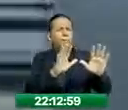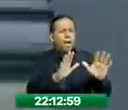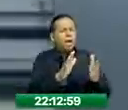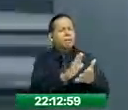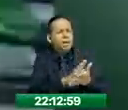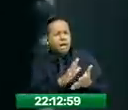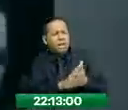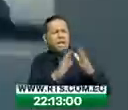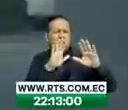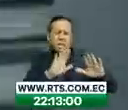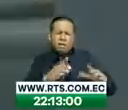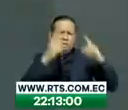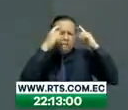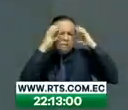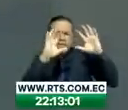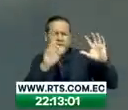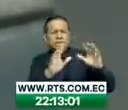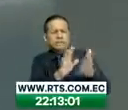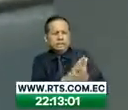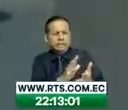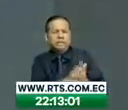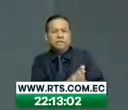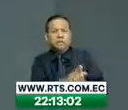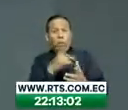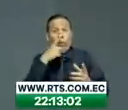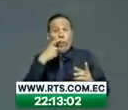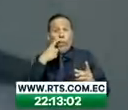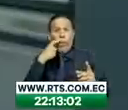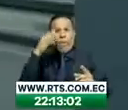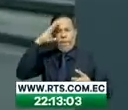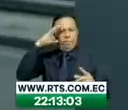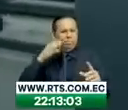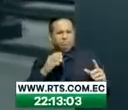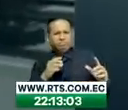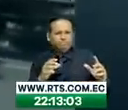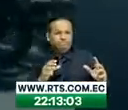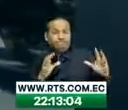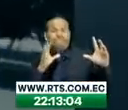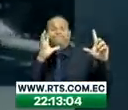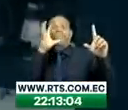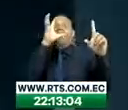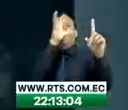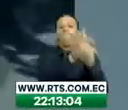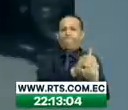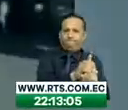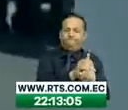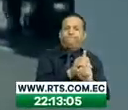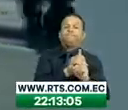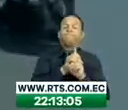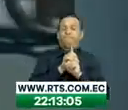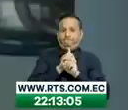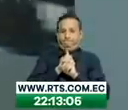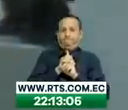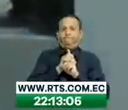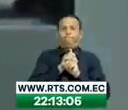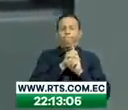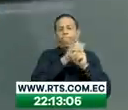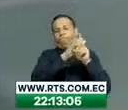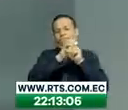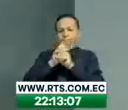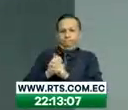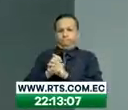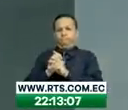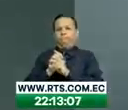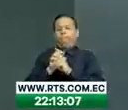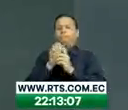vida uno de los uniformados aprovechó el descuido del hombre y en el instante oportuno logró rescatarlo bajándolo a la acera